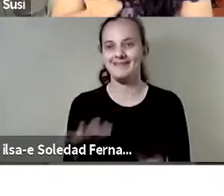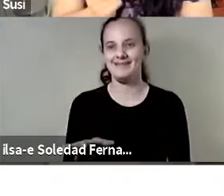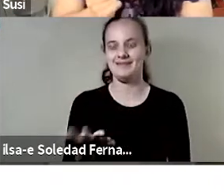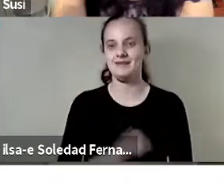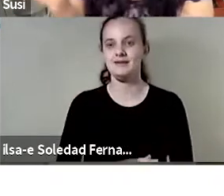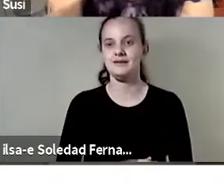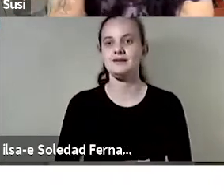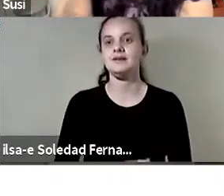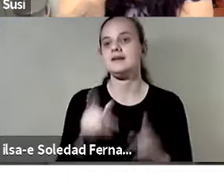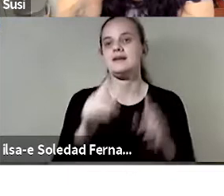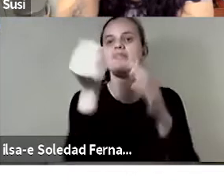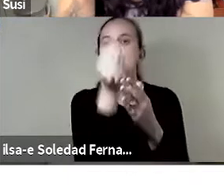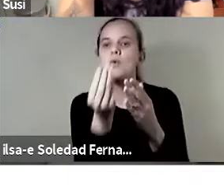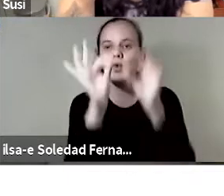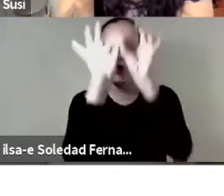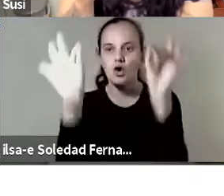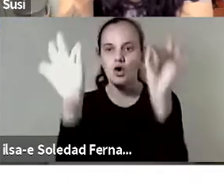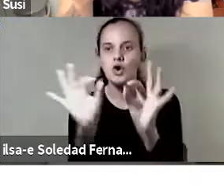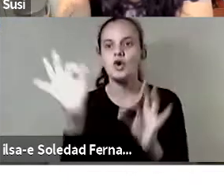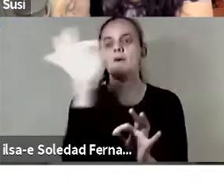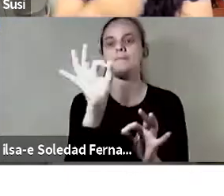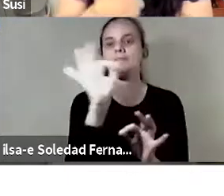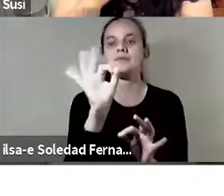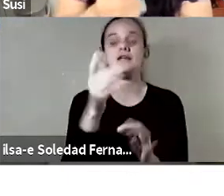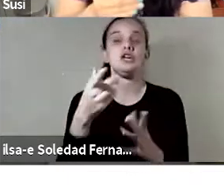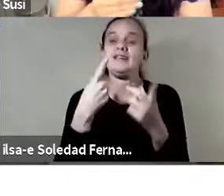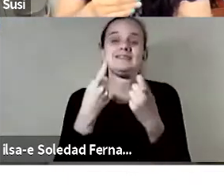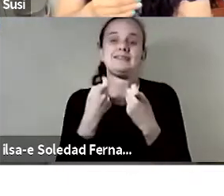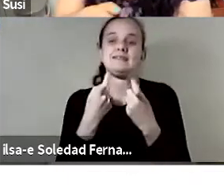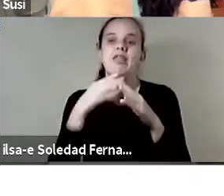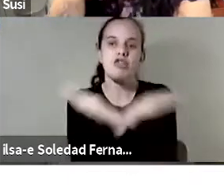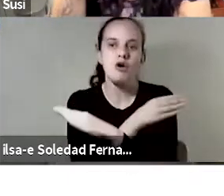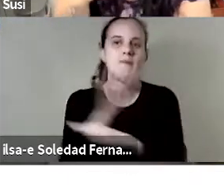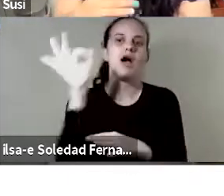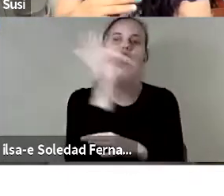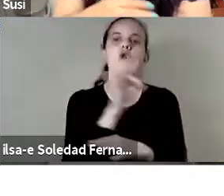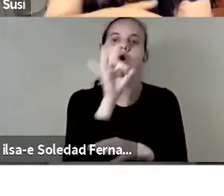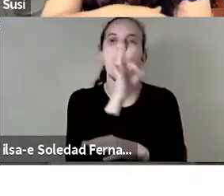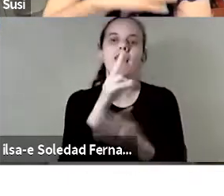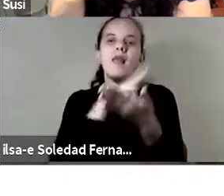ve unos segundos, aparta los ojos del camino para verlo, entiende el mensaje, que suele ser